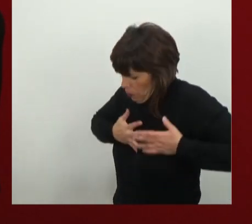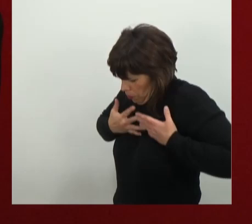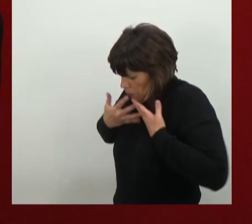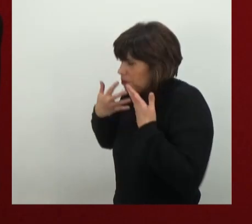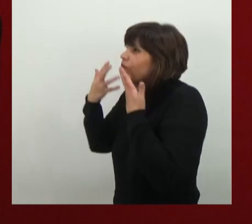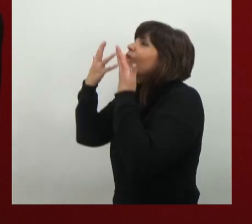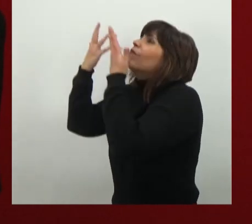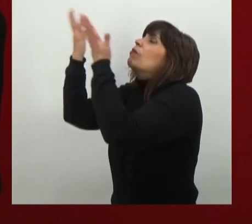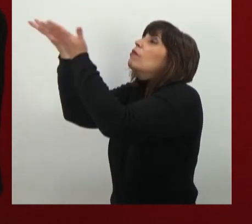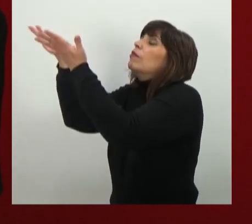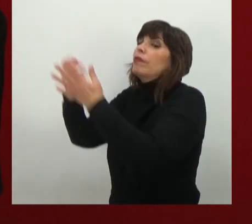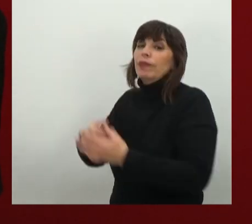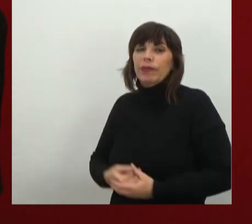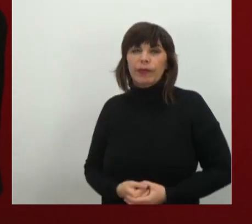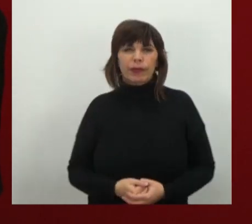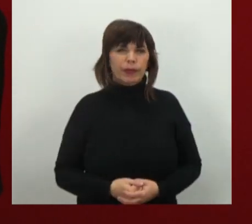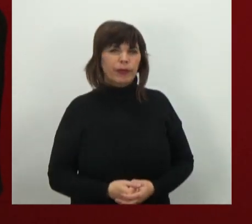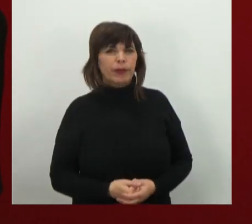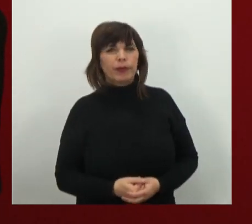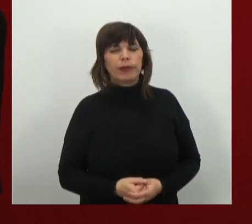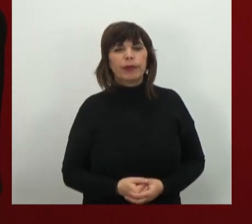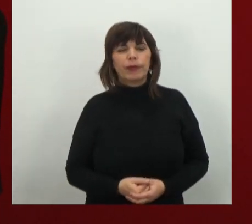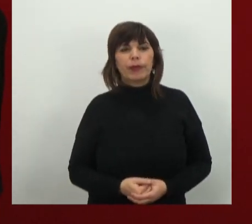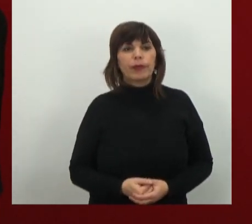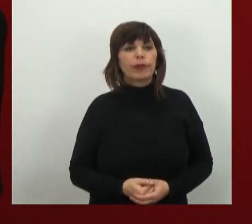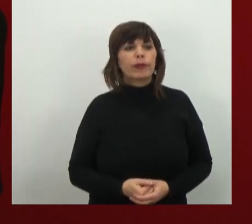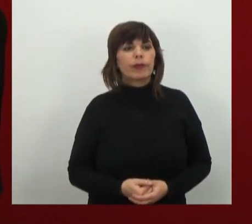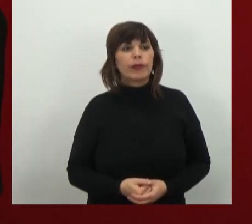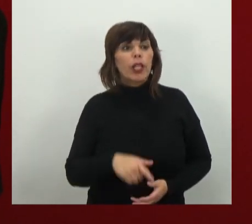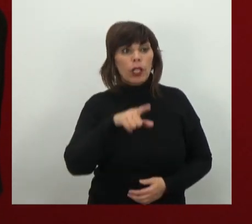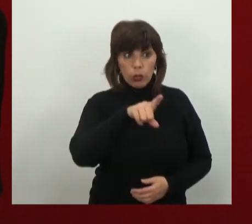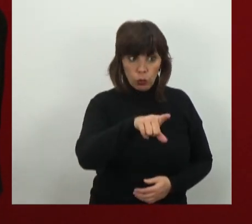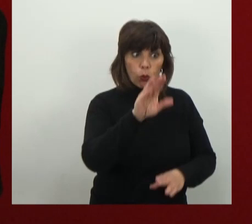Y sabes, querido o querida, ten cuidado que el agobio.